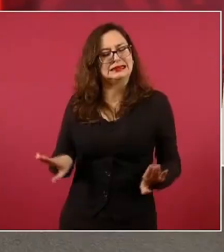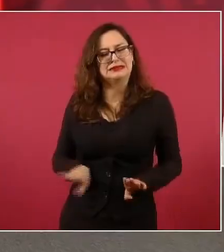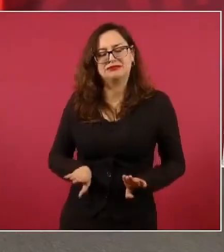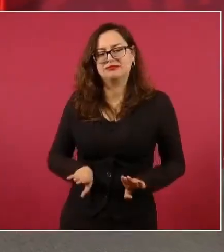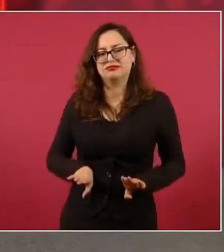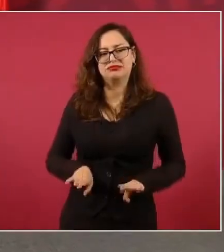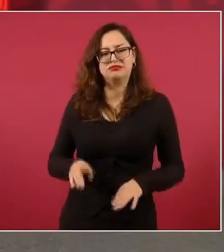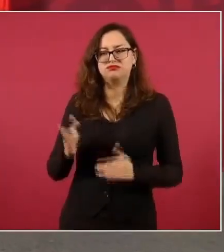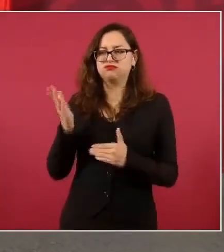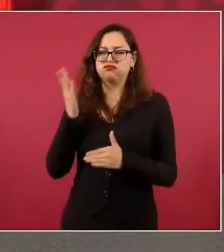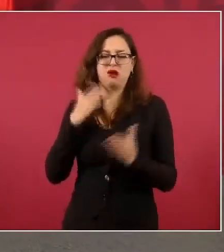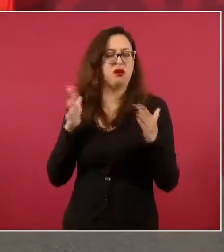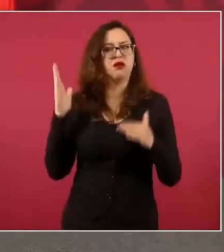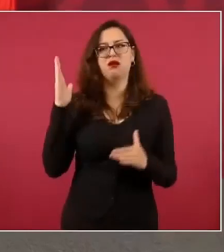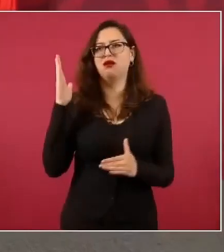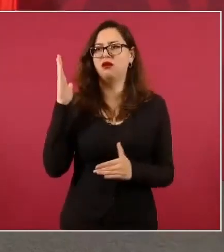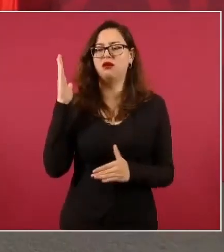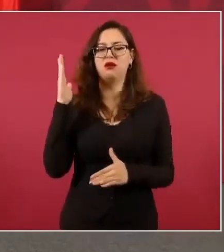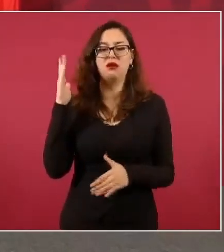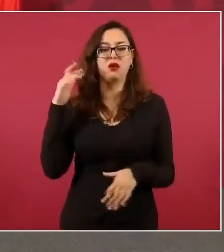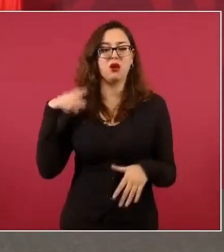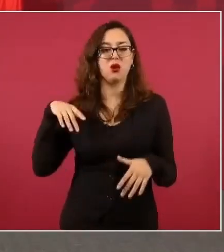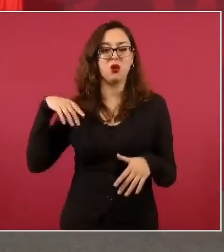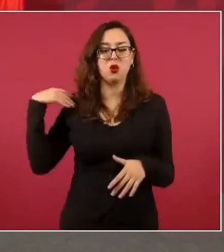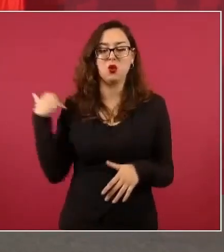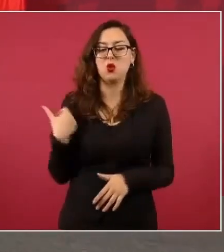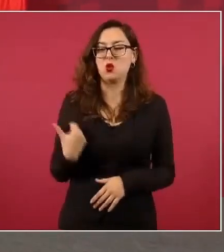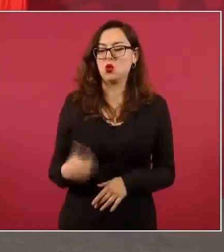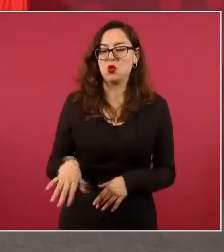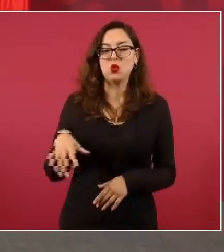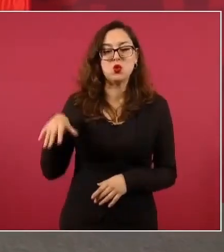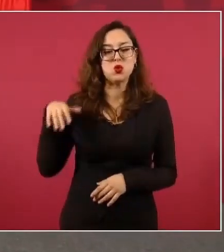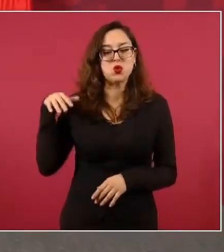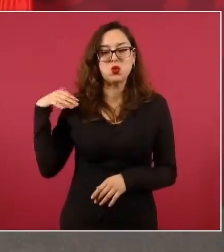de hombre de éxito para los